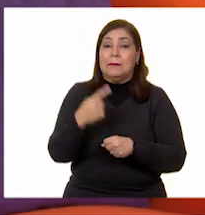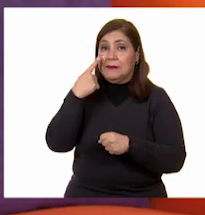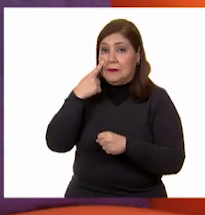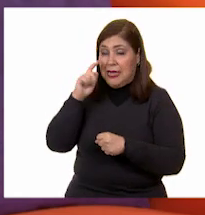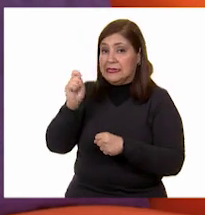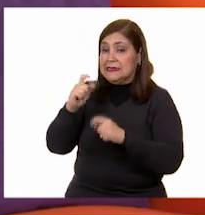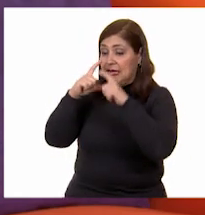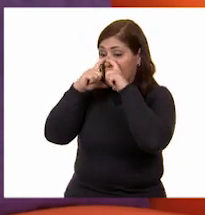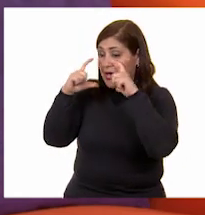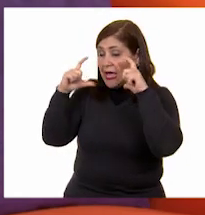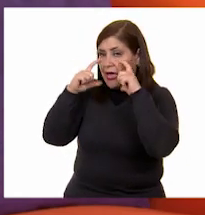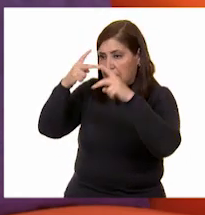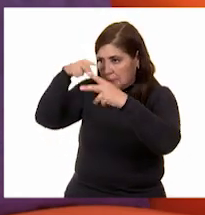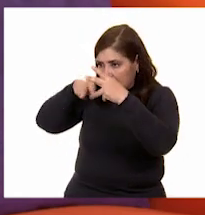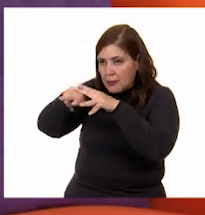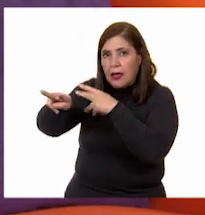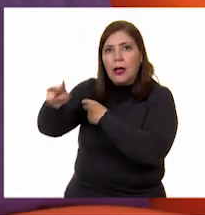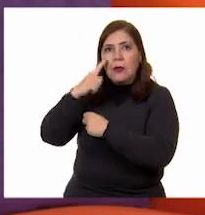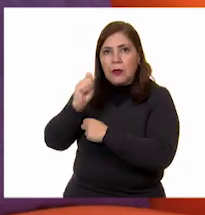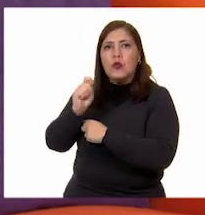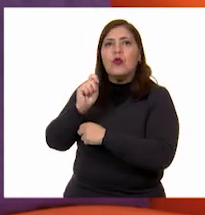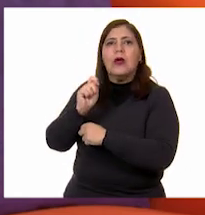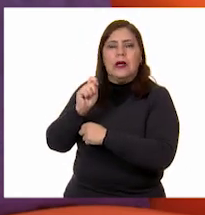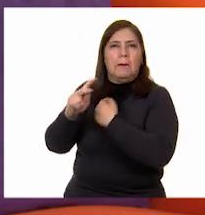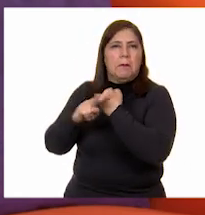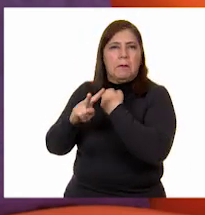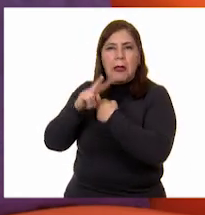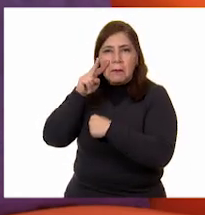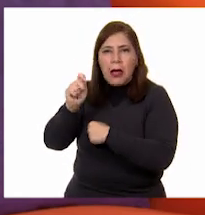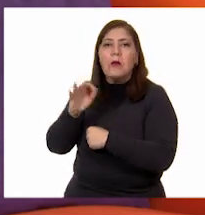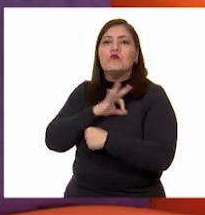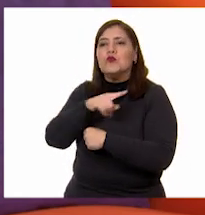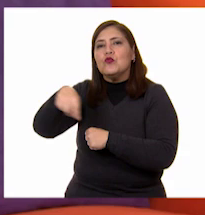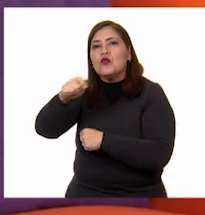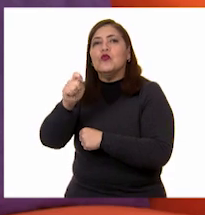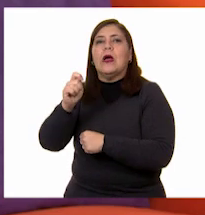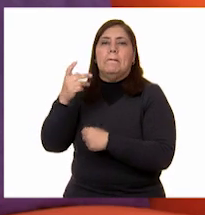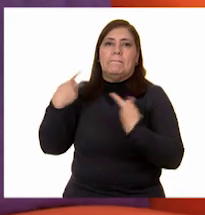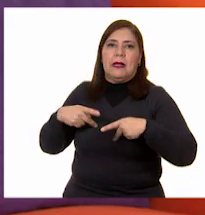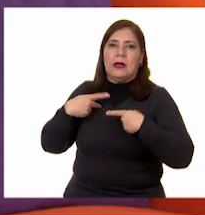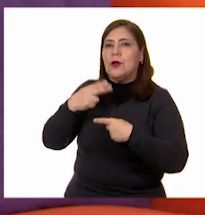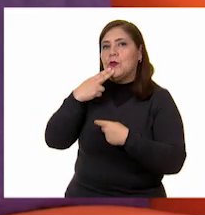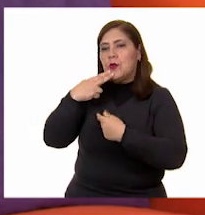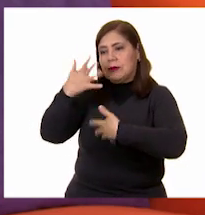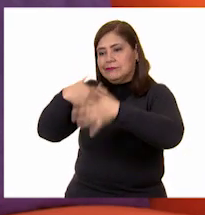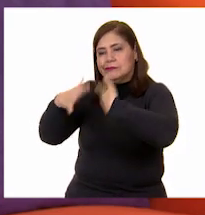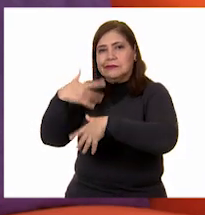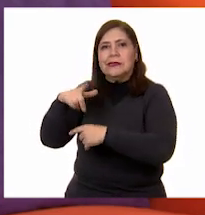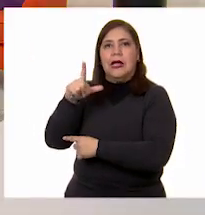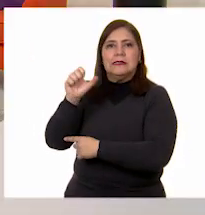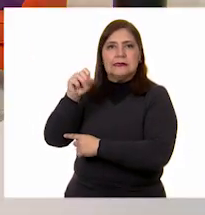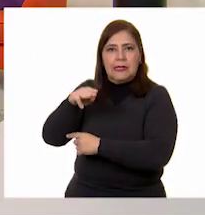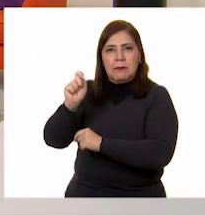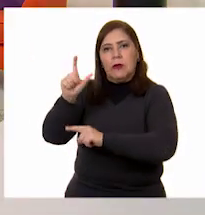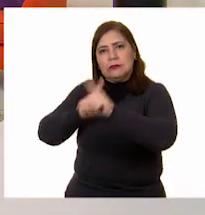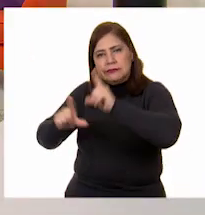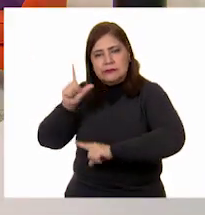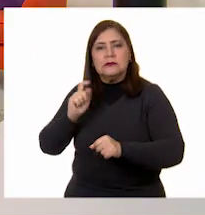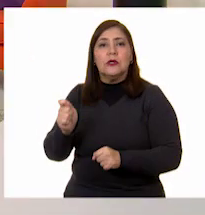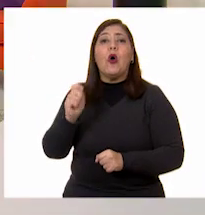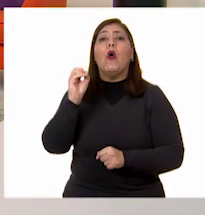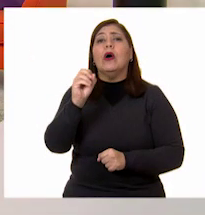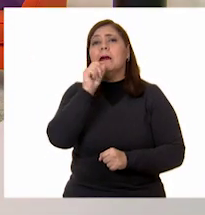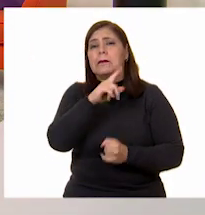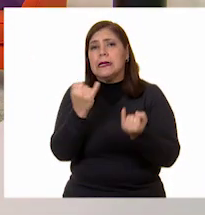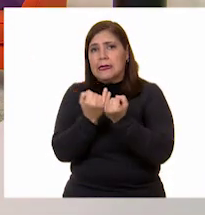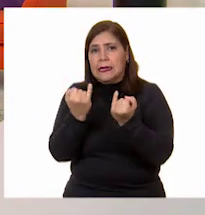cubrebocas transparentes que mencionas funcionan muy bien para usuarias y usuarios de lengua de señas mexicana, pero también para personas